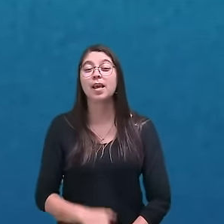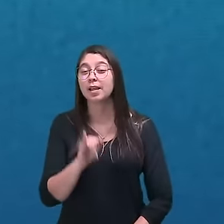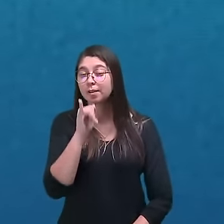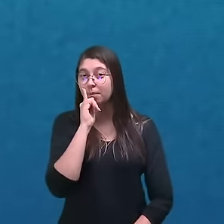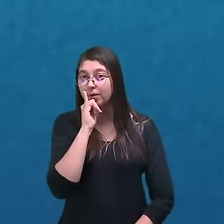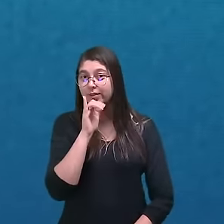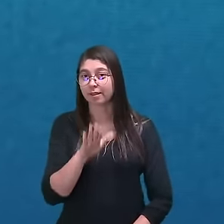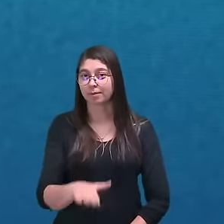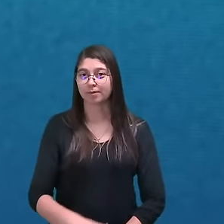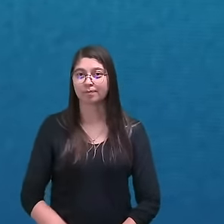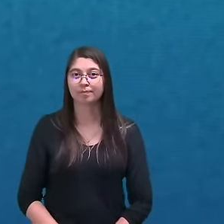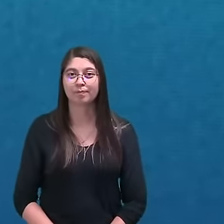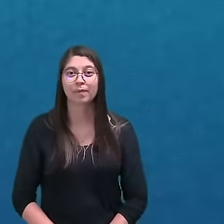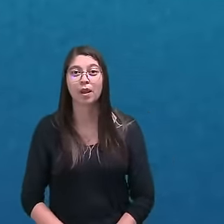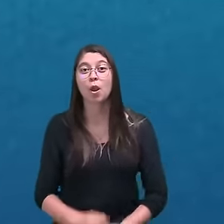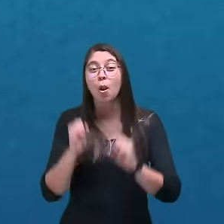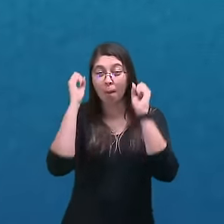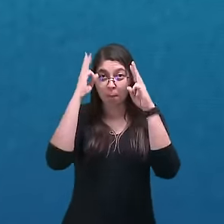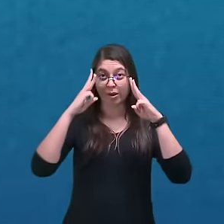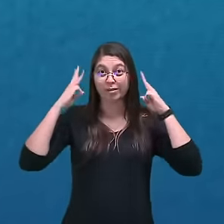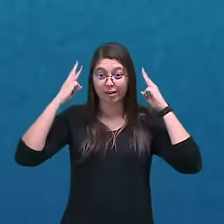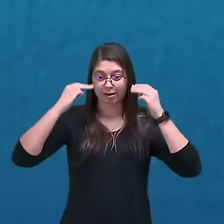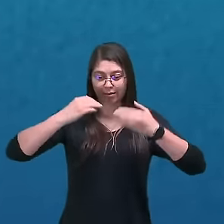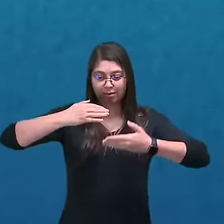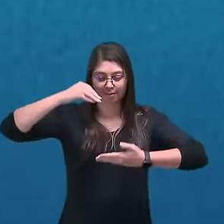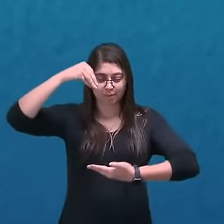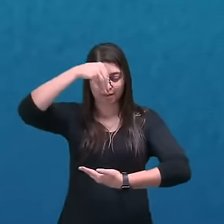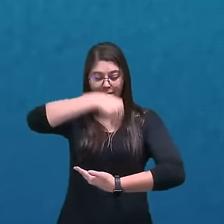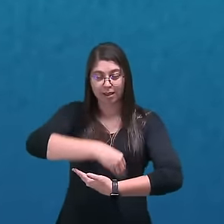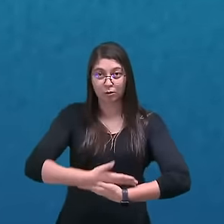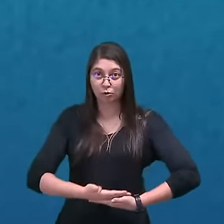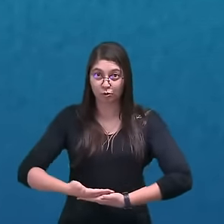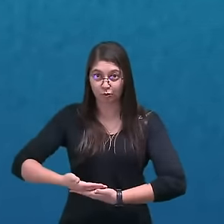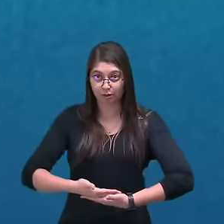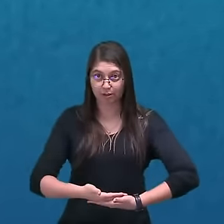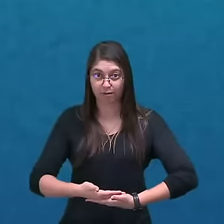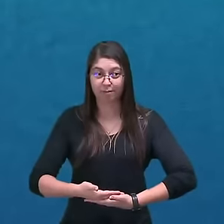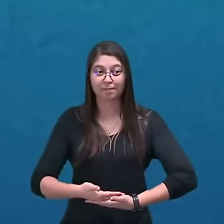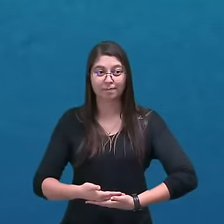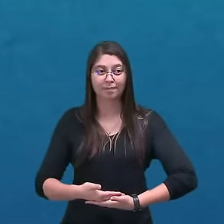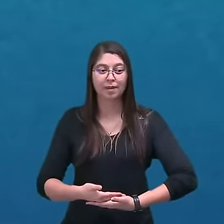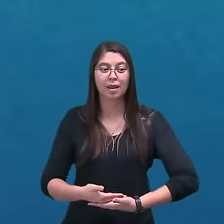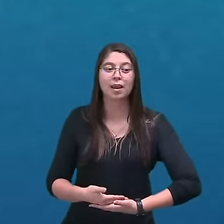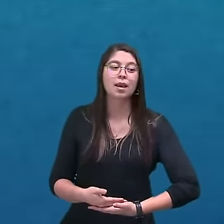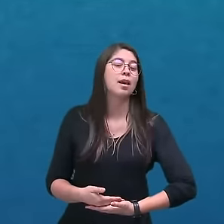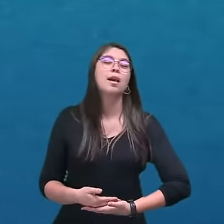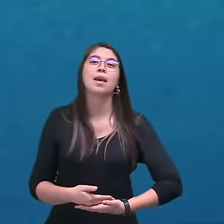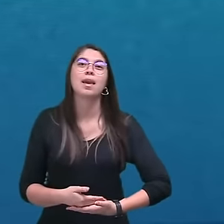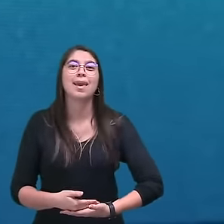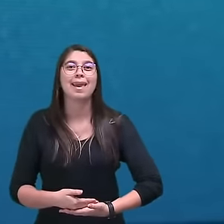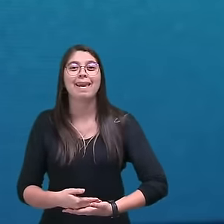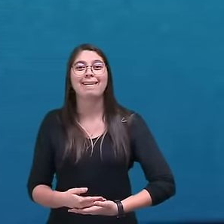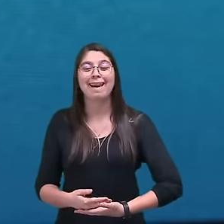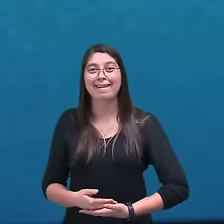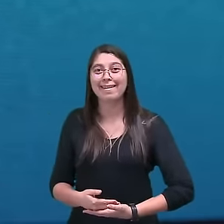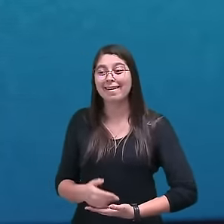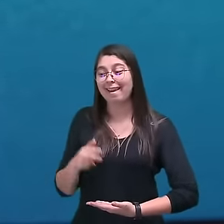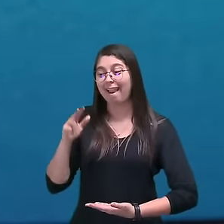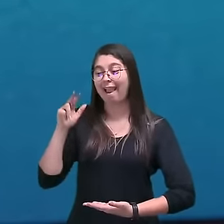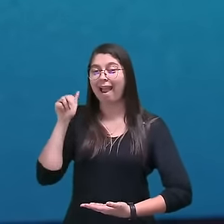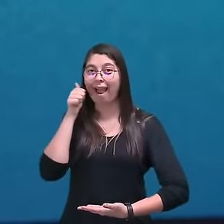Moisés iba fluctuando. Miriam, su hermana profeta, iba corriendo de un lado.